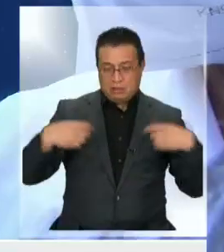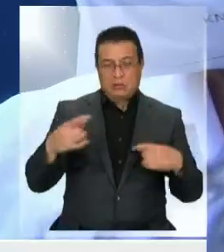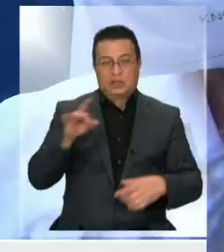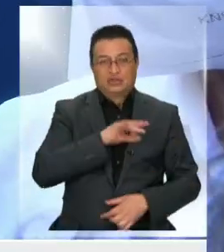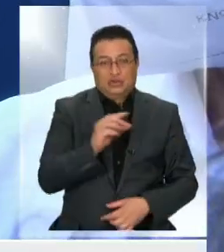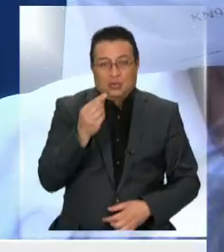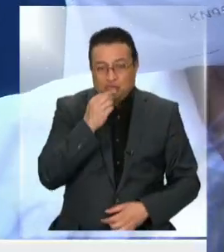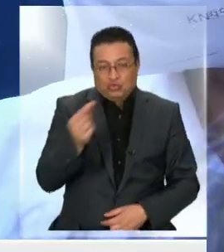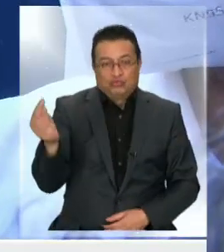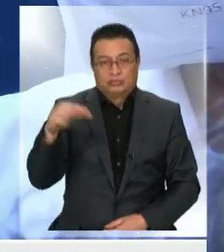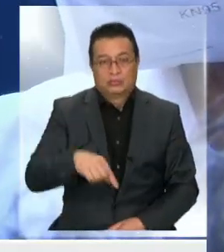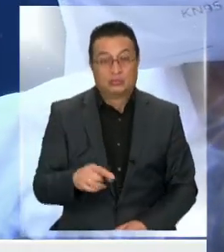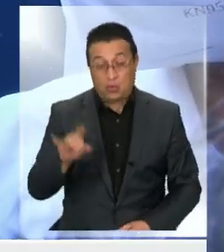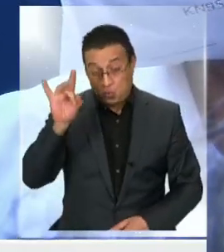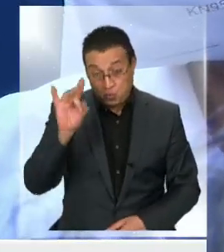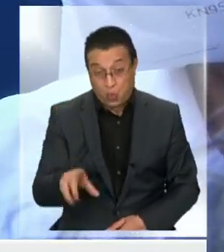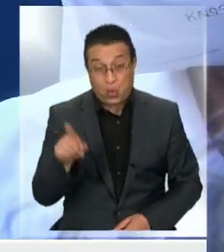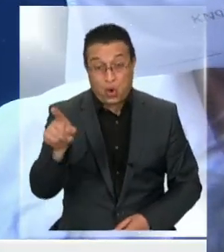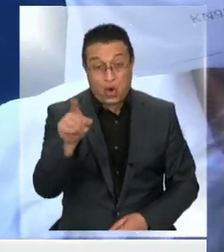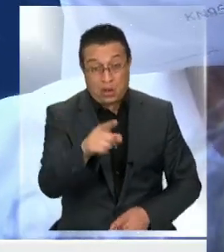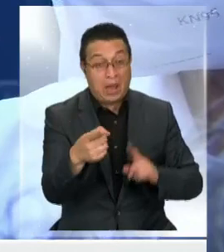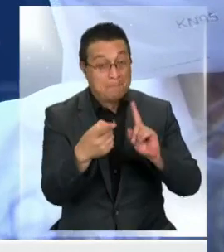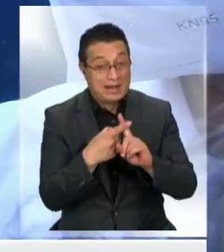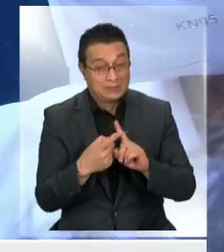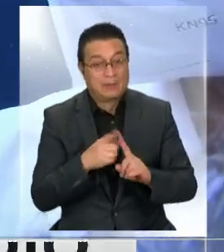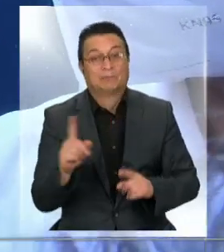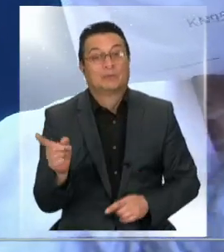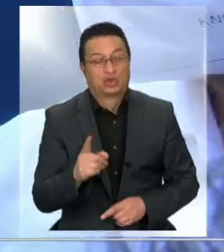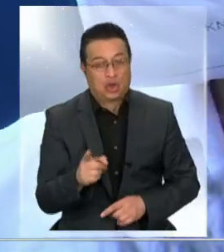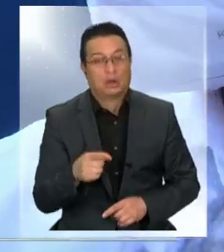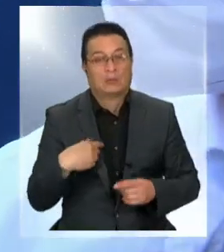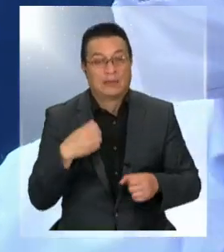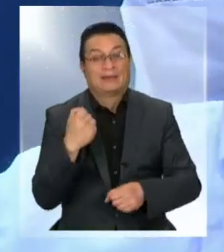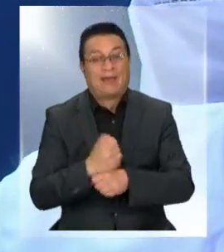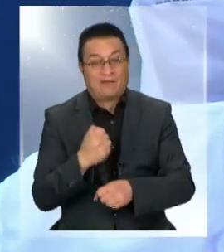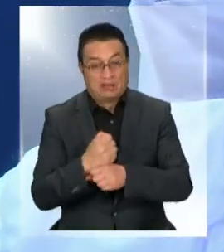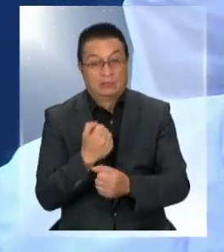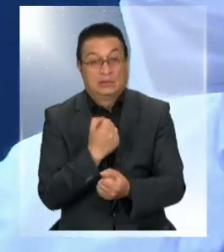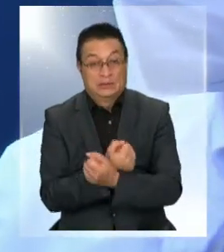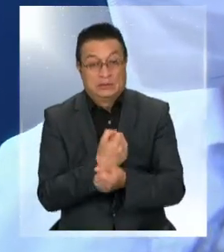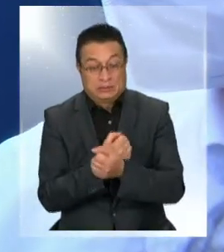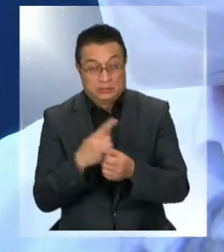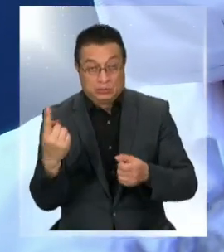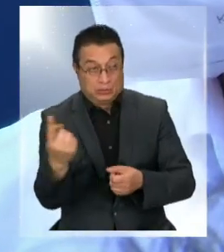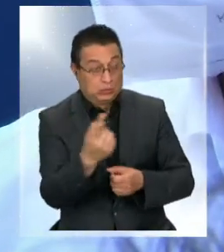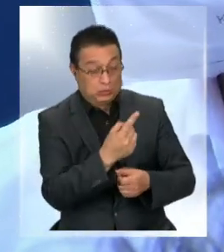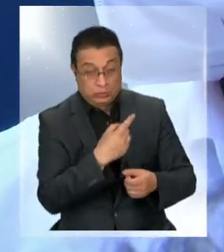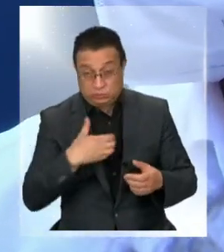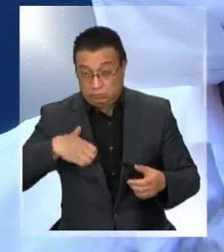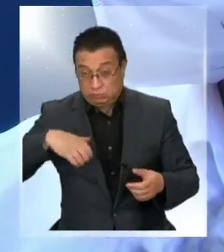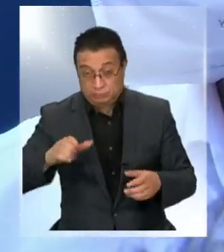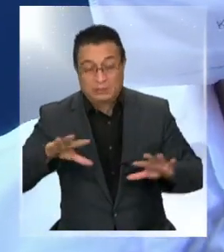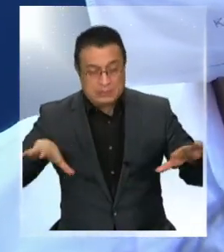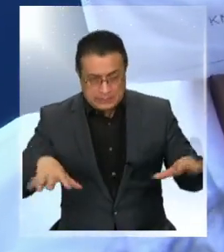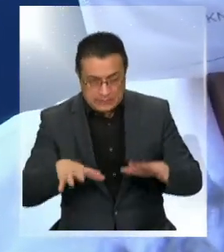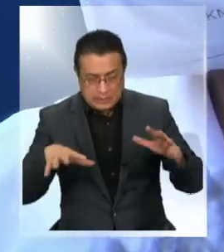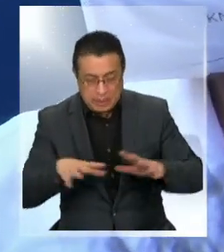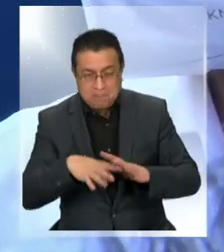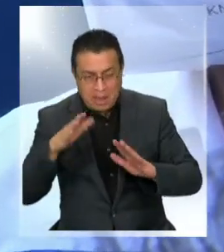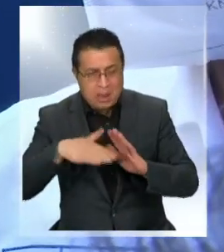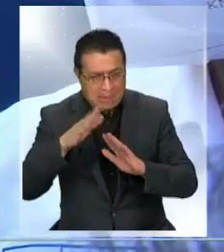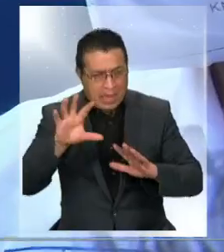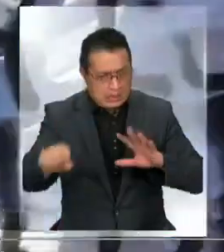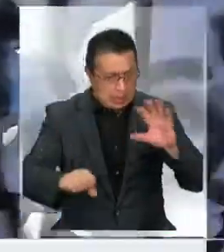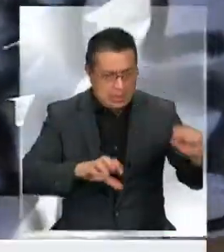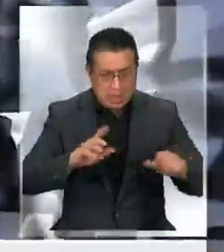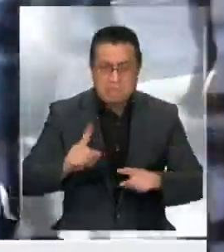Chile. No han sido las únicas que participaron en estos hechos y por lo tanto con el trabajo policial esperamos llegar a la mayor cantidad de personas responsables de